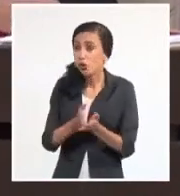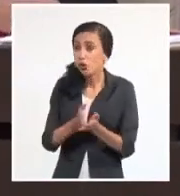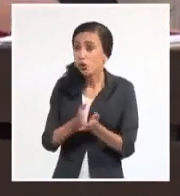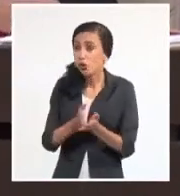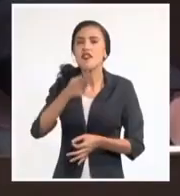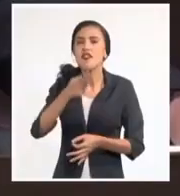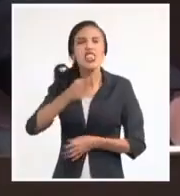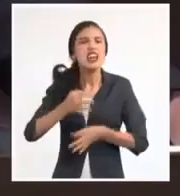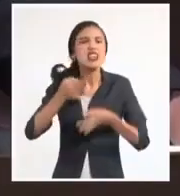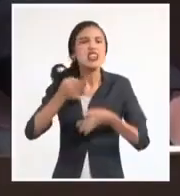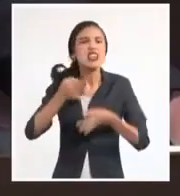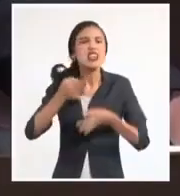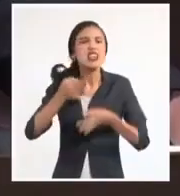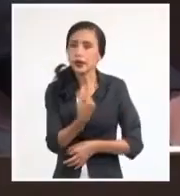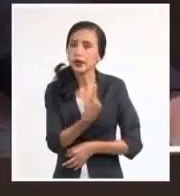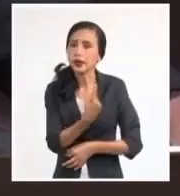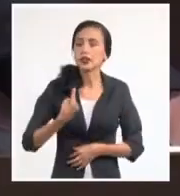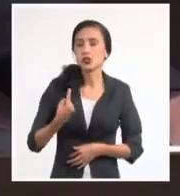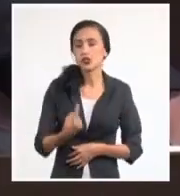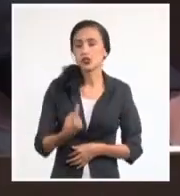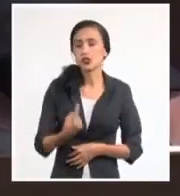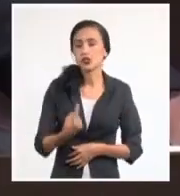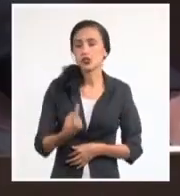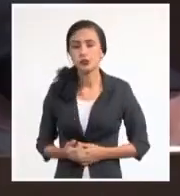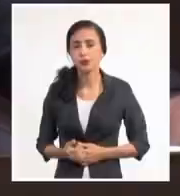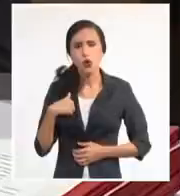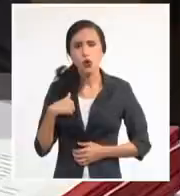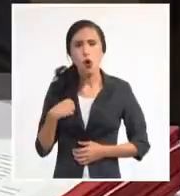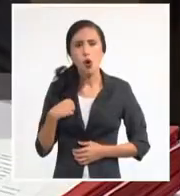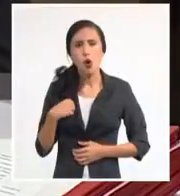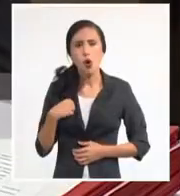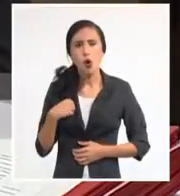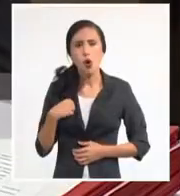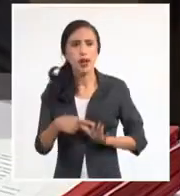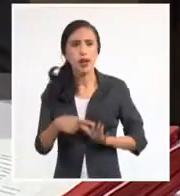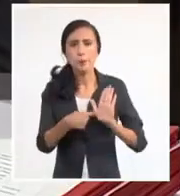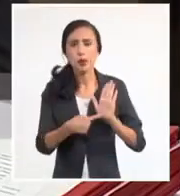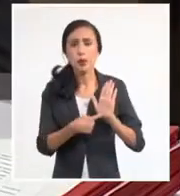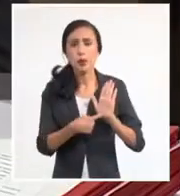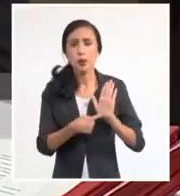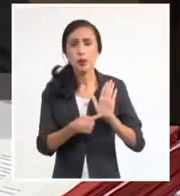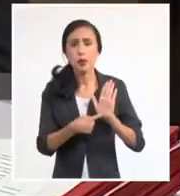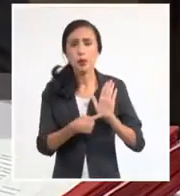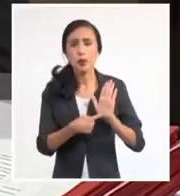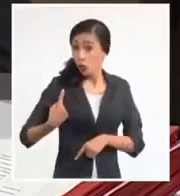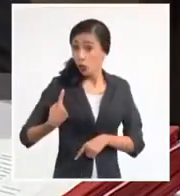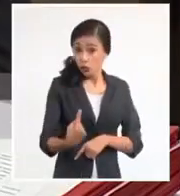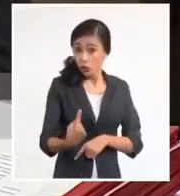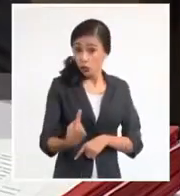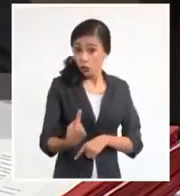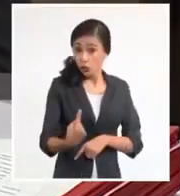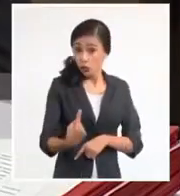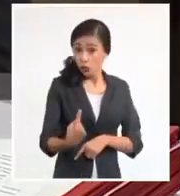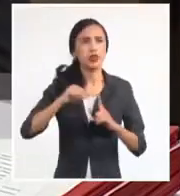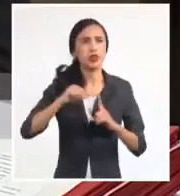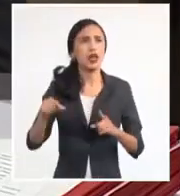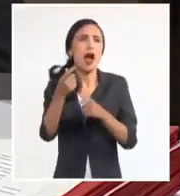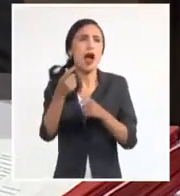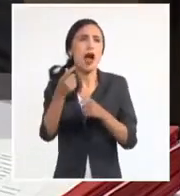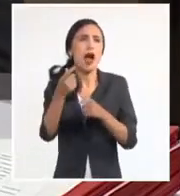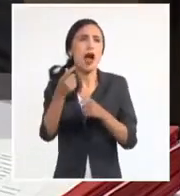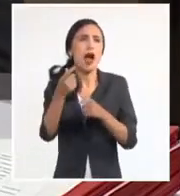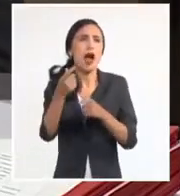por siempre entre nosotros. Yo puse algunos ejemplos, pero todos los que están aquí, incluyendo el tema de la agricultura, de la educación,